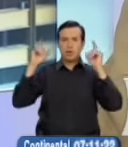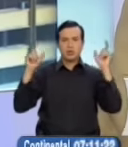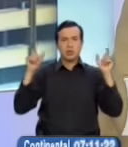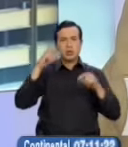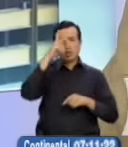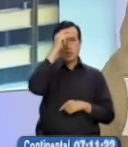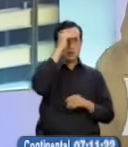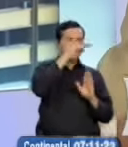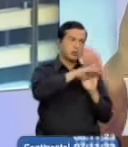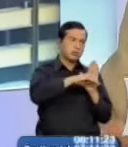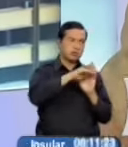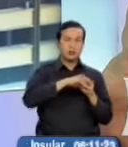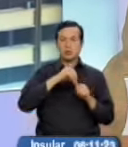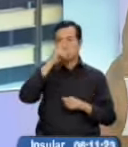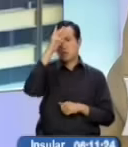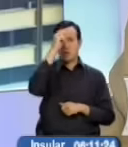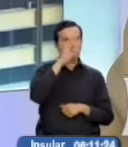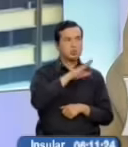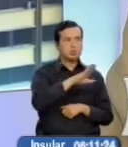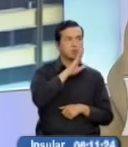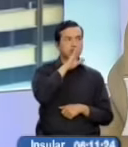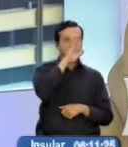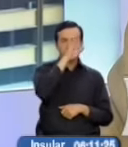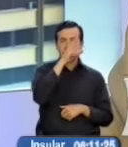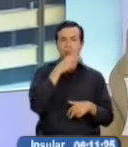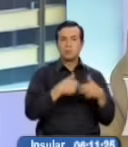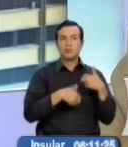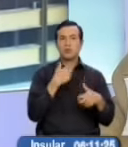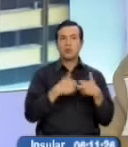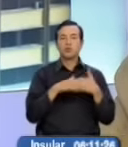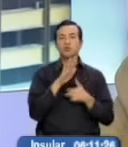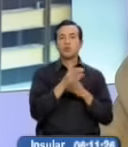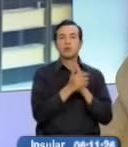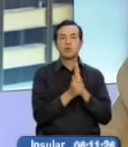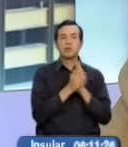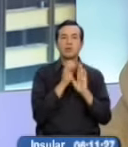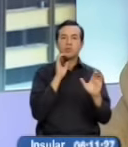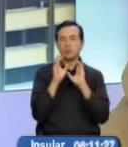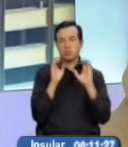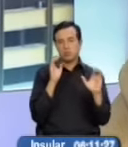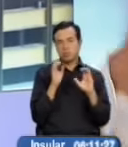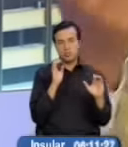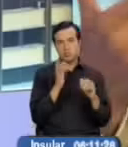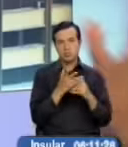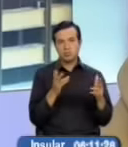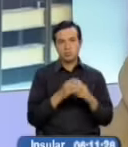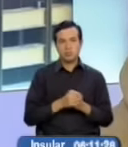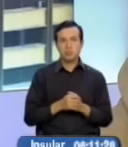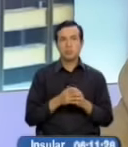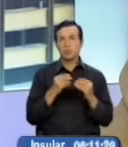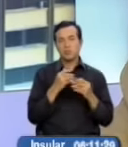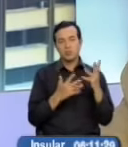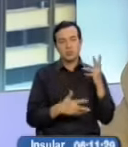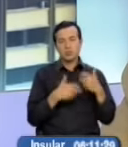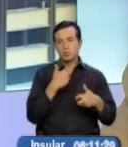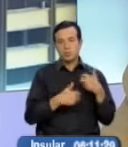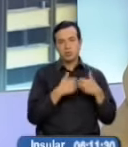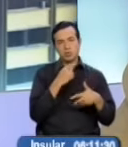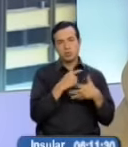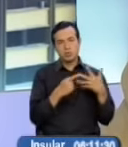Glass. Glass siempre ha tenido un problema de su capacidad de comunicación y muchos otros aspectos